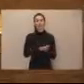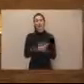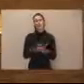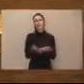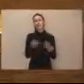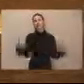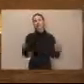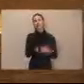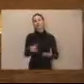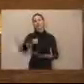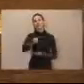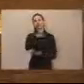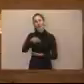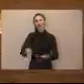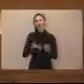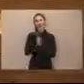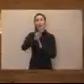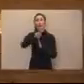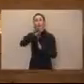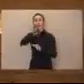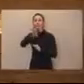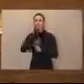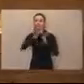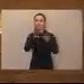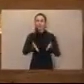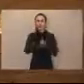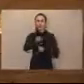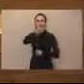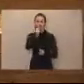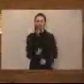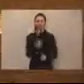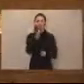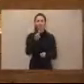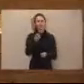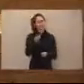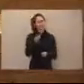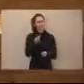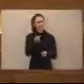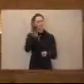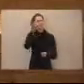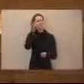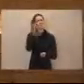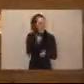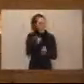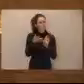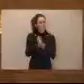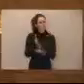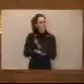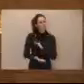de euros, que supone un 0,5 del presupuesto. No es una cifra desdeñable, para nada, ¿no? Es una cifra que tiene